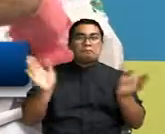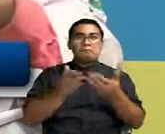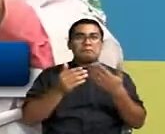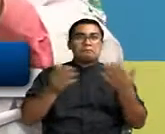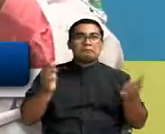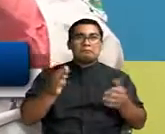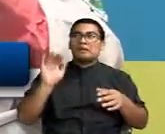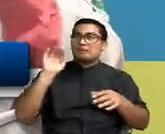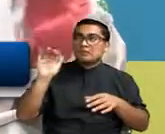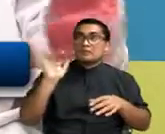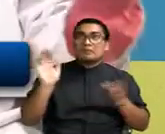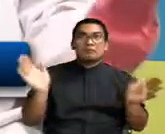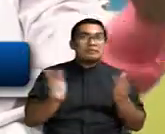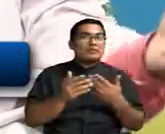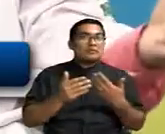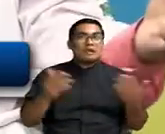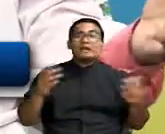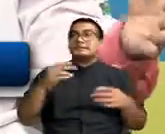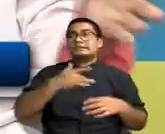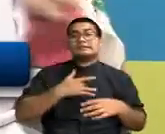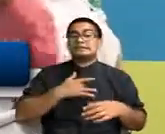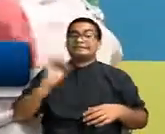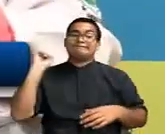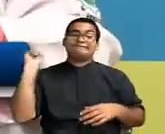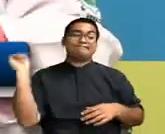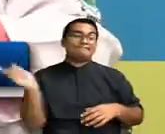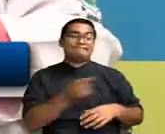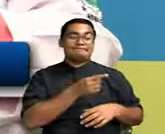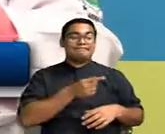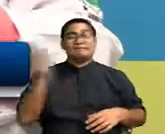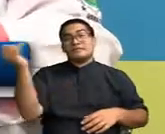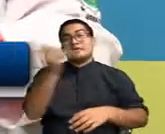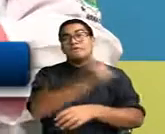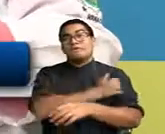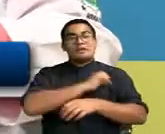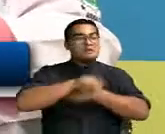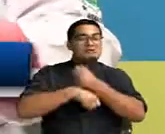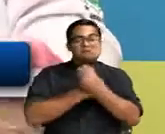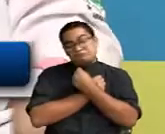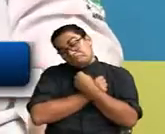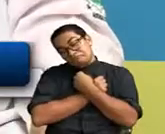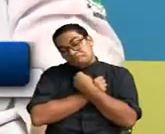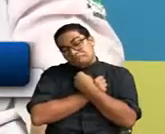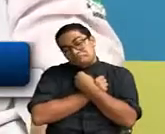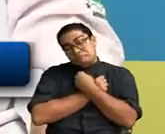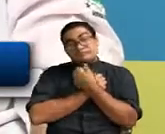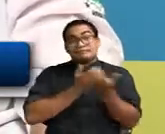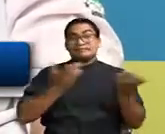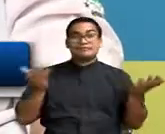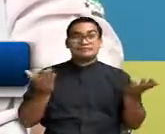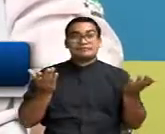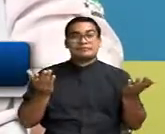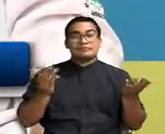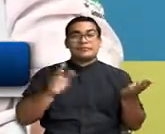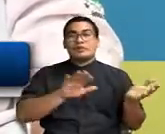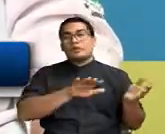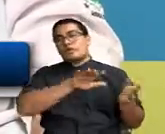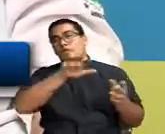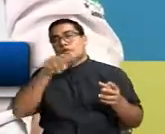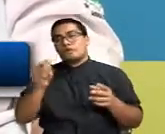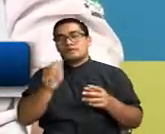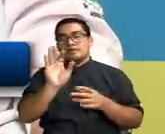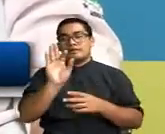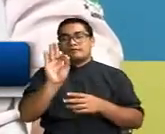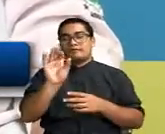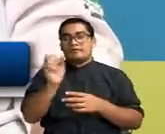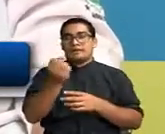paciente necesita hospitalización porque no puede estar así en la comunidad. Estamos con la otra fase. Si estamos en